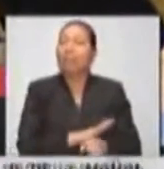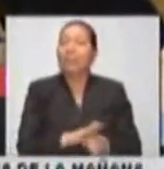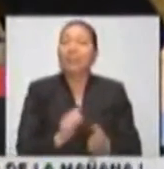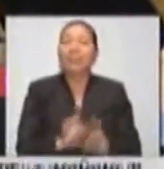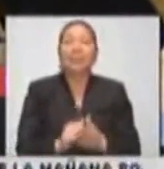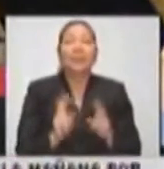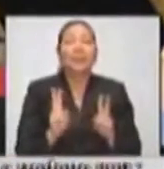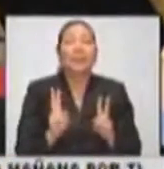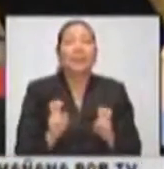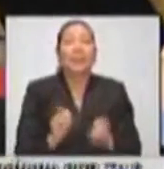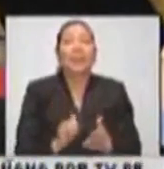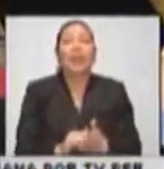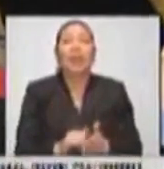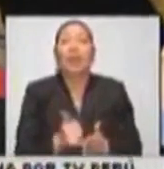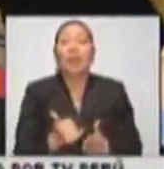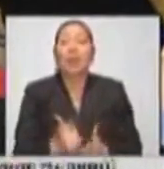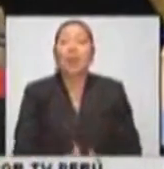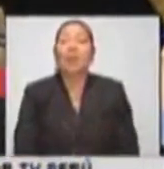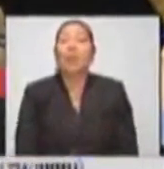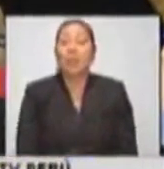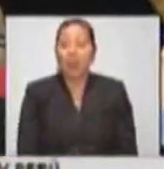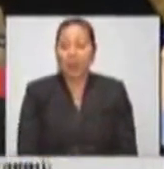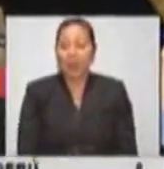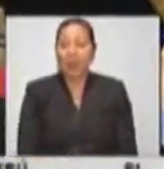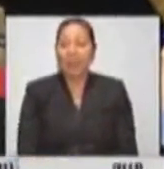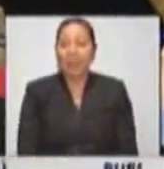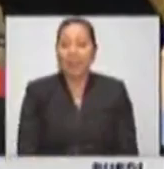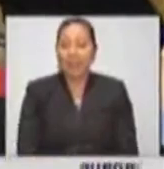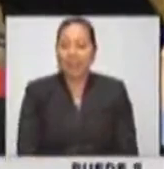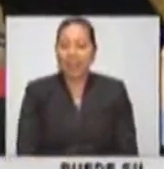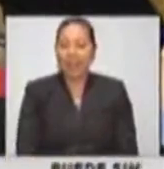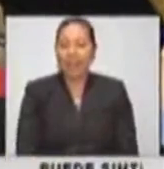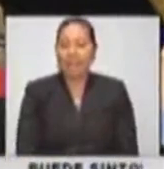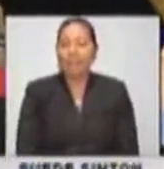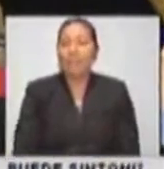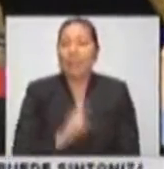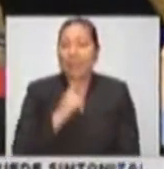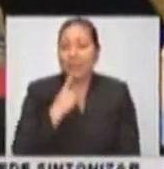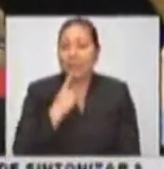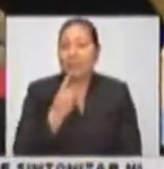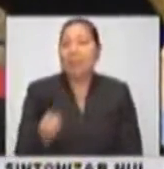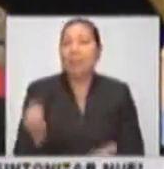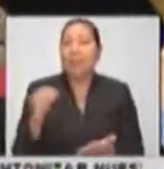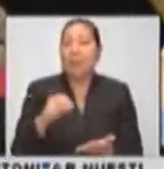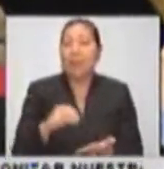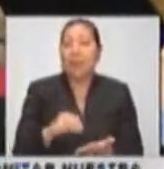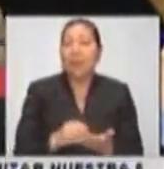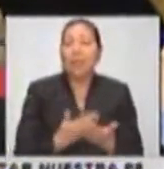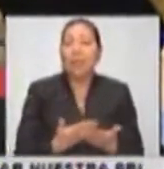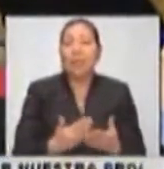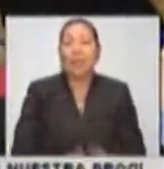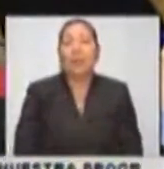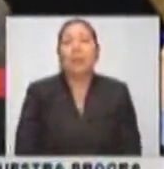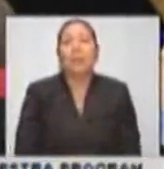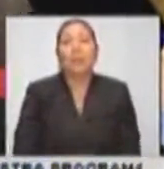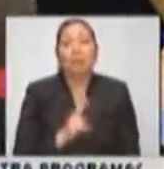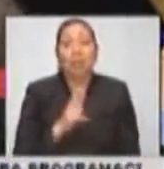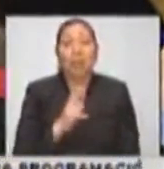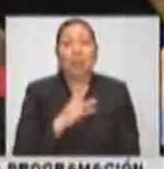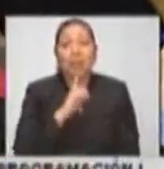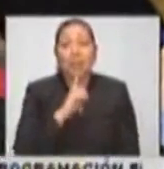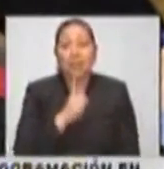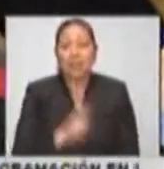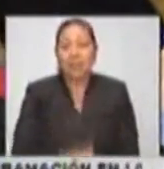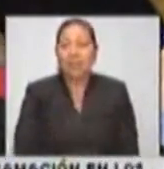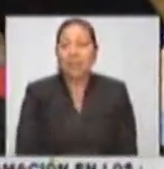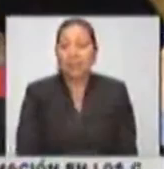de los temas. Y el otro son, el siguiente, por favor, son estas adhesiones a los instrumentos. Y entonces Perú ya está en